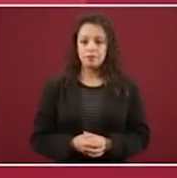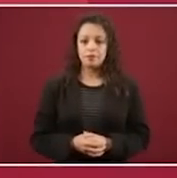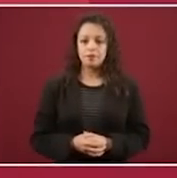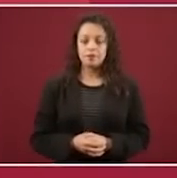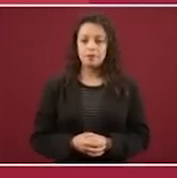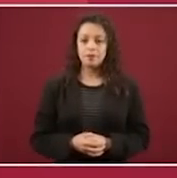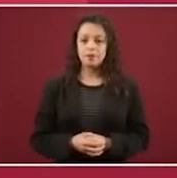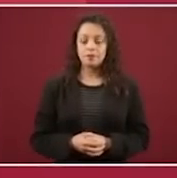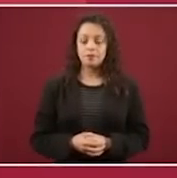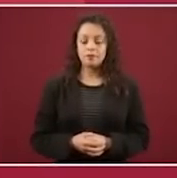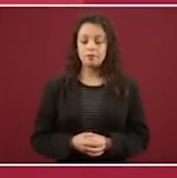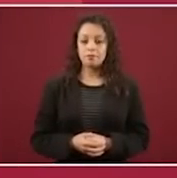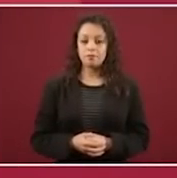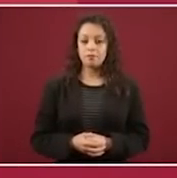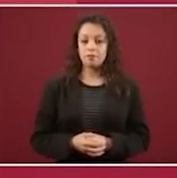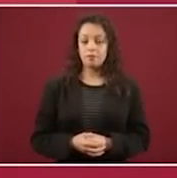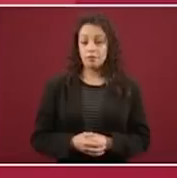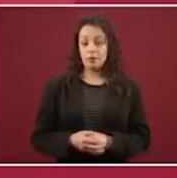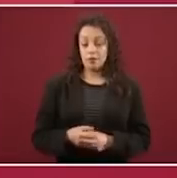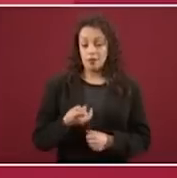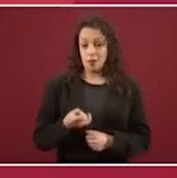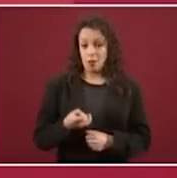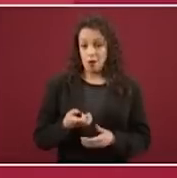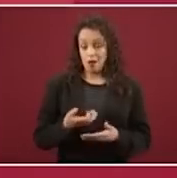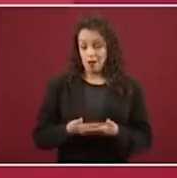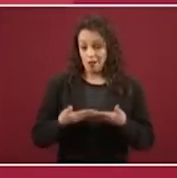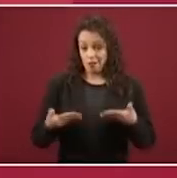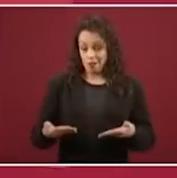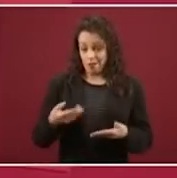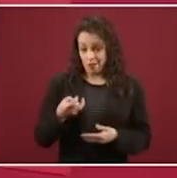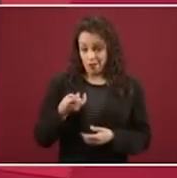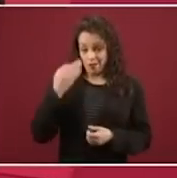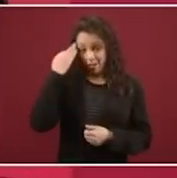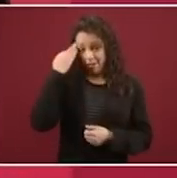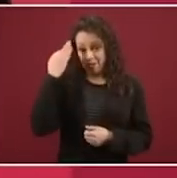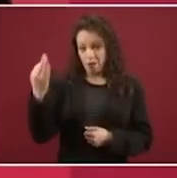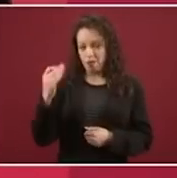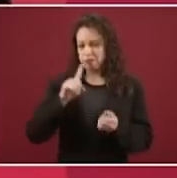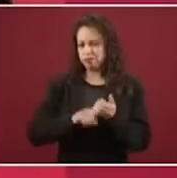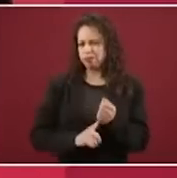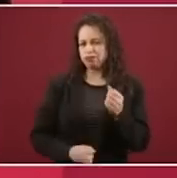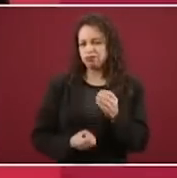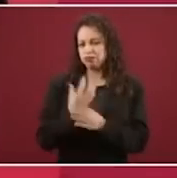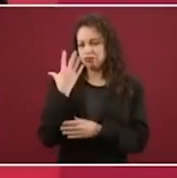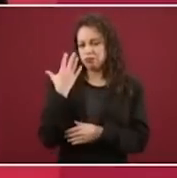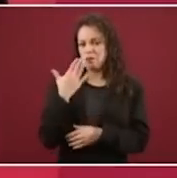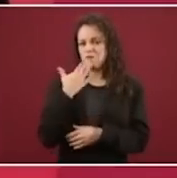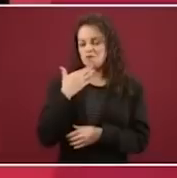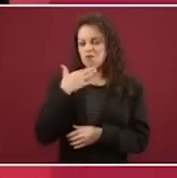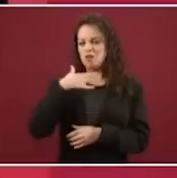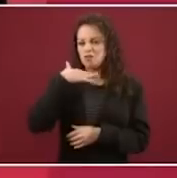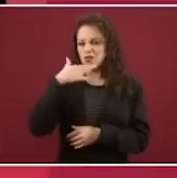Son tiempos nuevos porque no hay autoritarismo, no hay